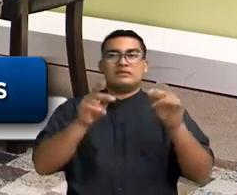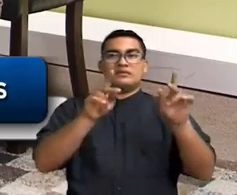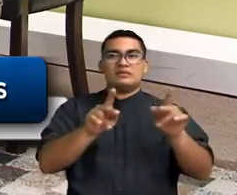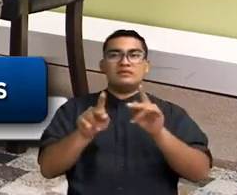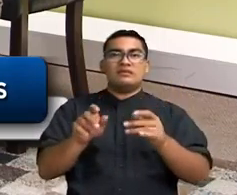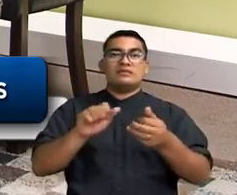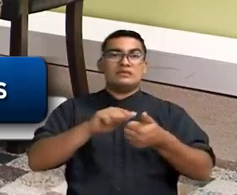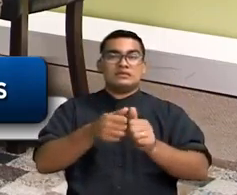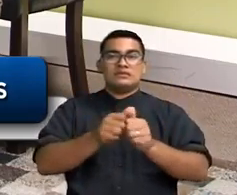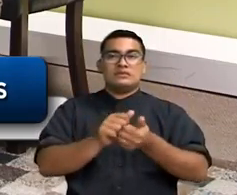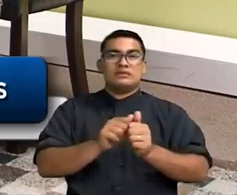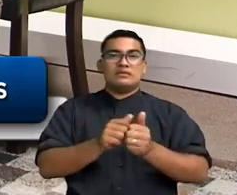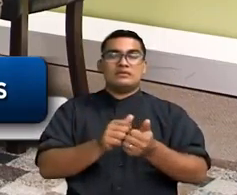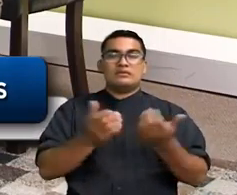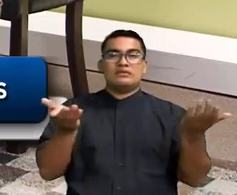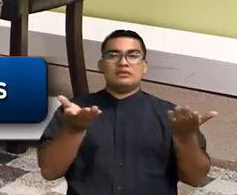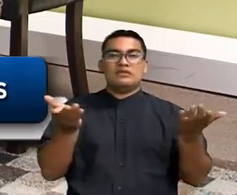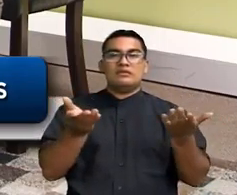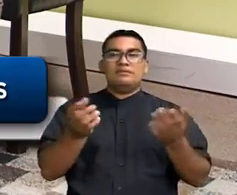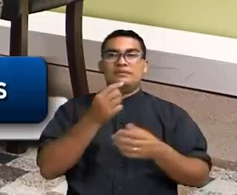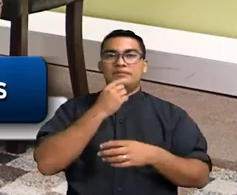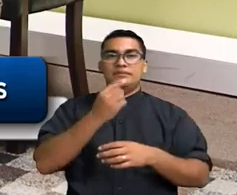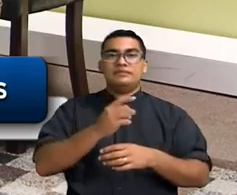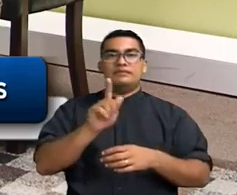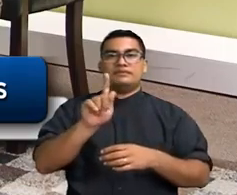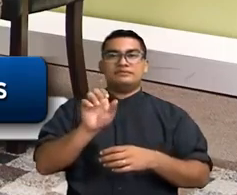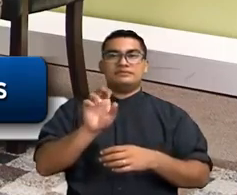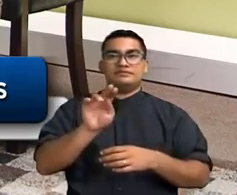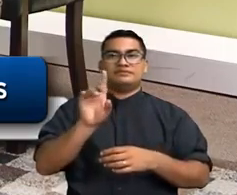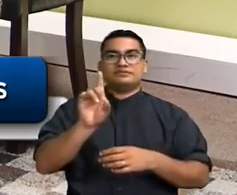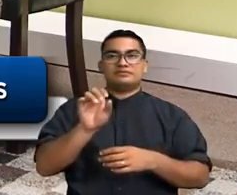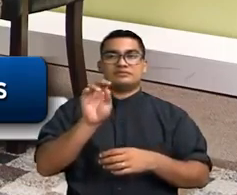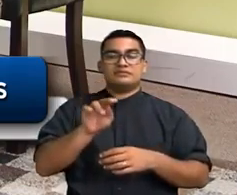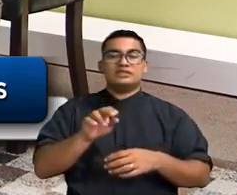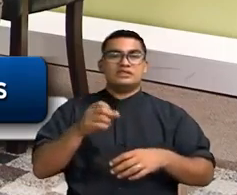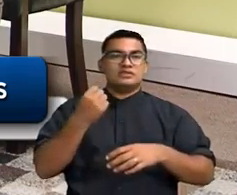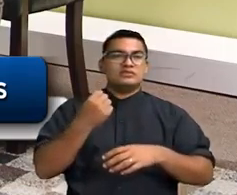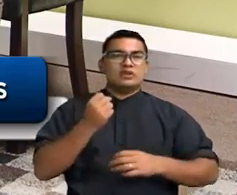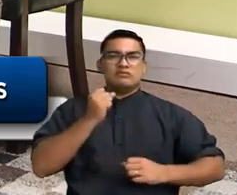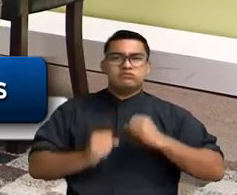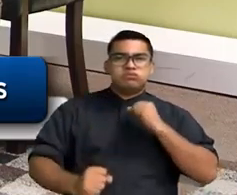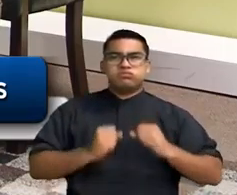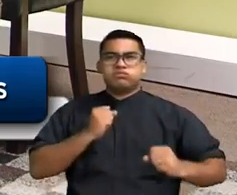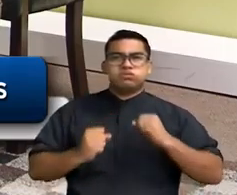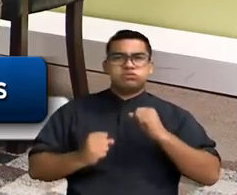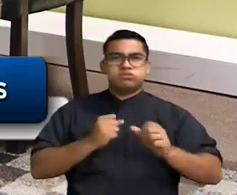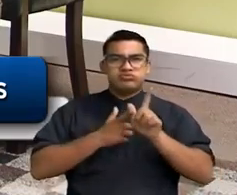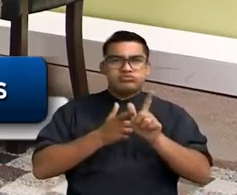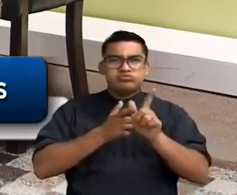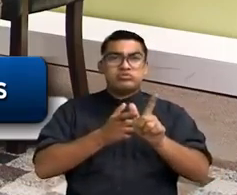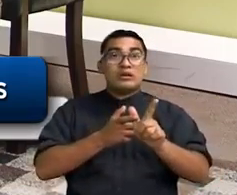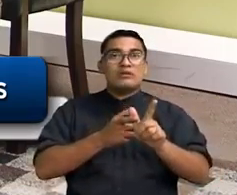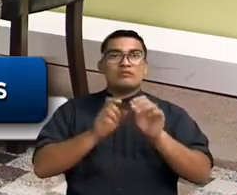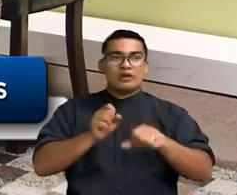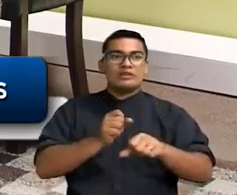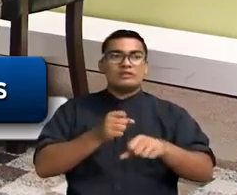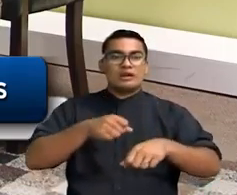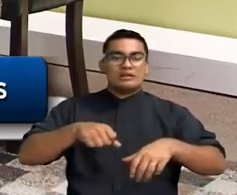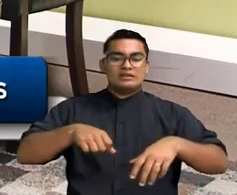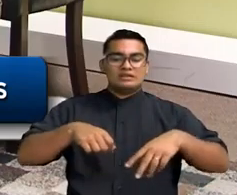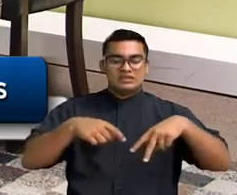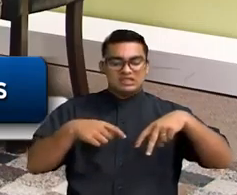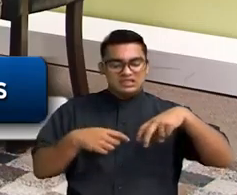no atletas, en el tendón calcáneo, en el tendón de Aquiles, que generalmente lo vemos